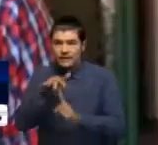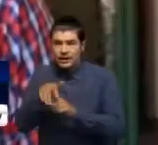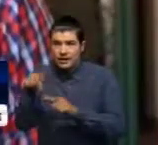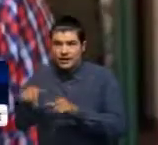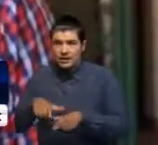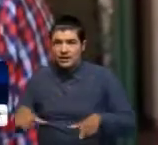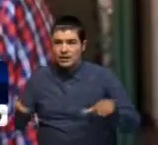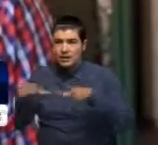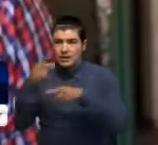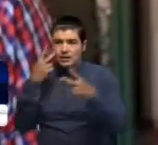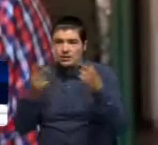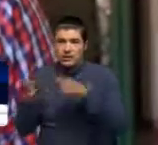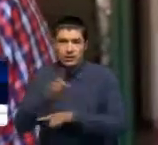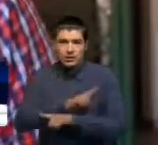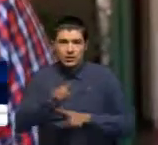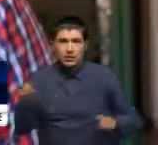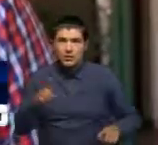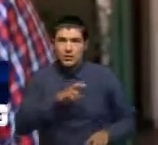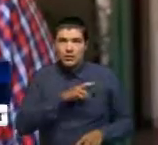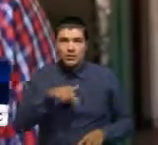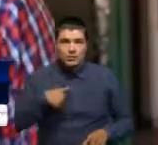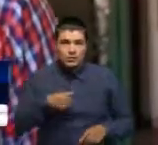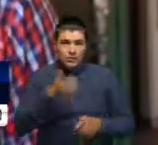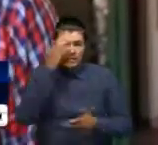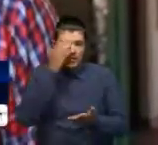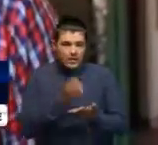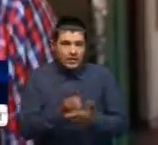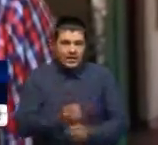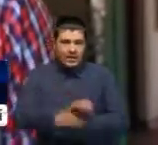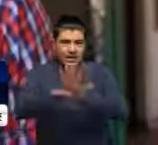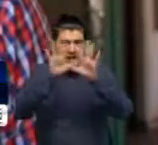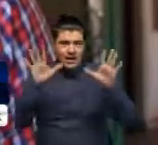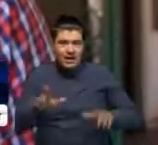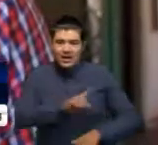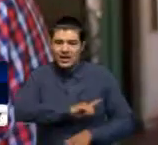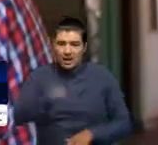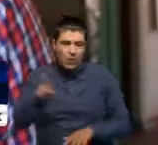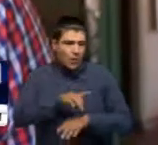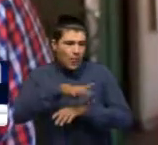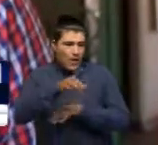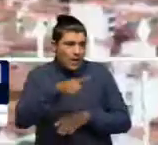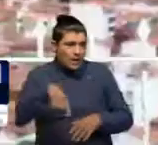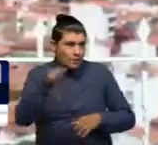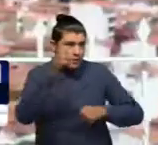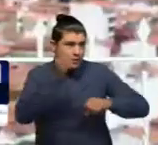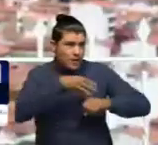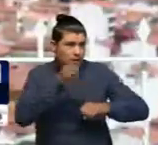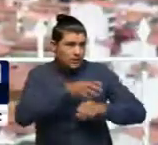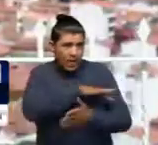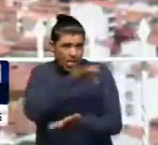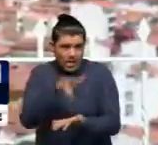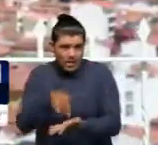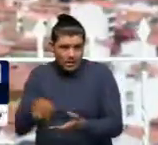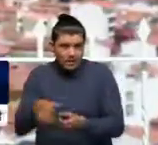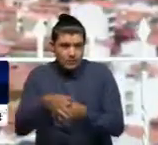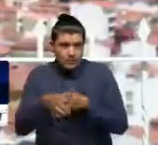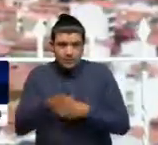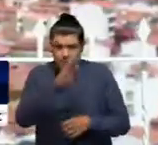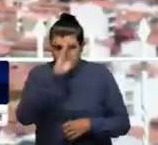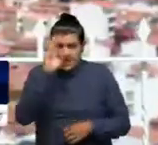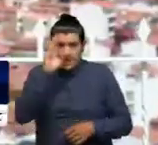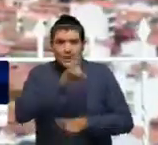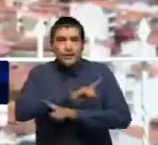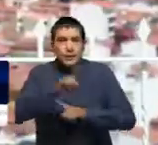tenemos una posición clara y es que no dejaremos por ningún motivo seguir trayendo más basuras esa es toda la